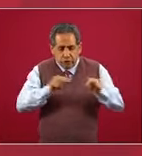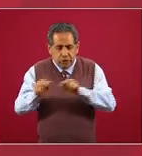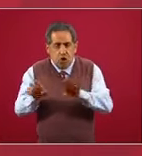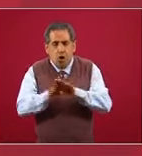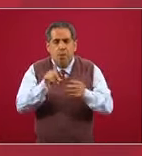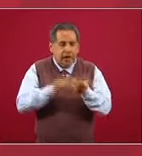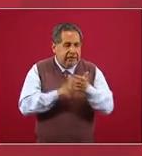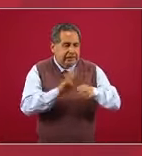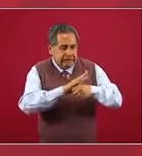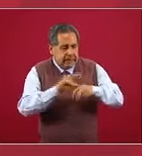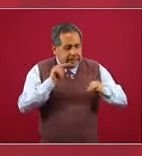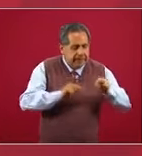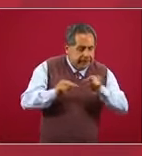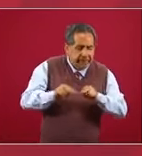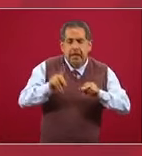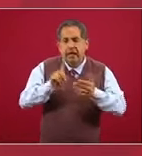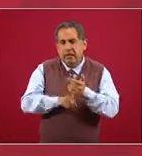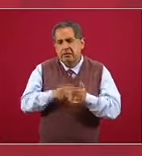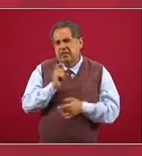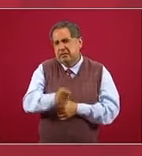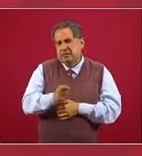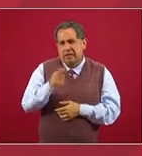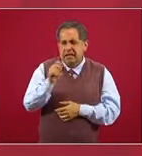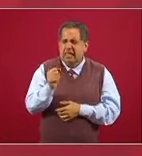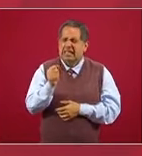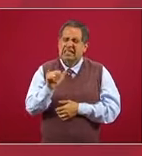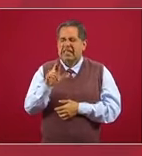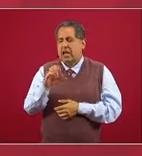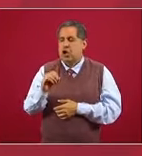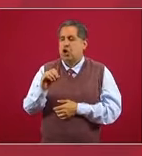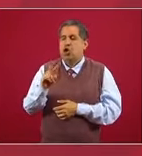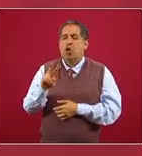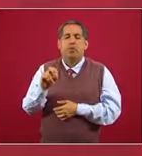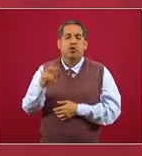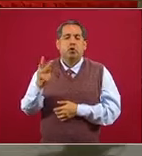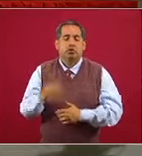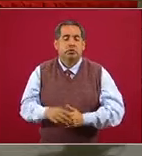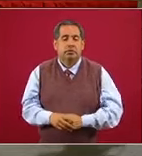comporta y cómo está compuesto este nuevo virus SARS-CoV-2.